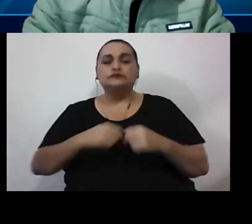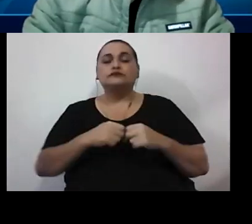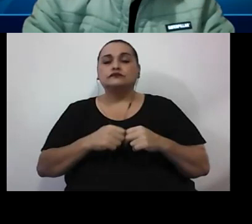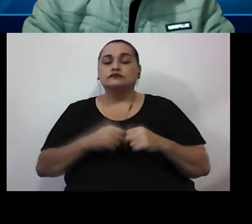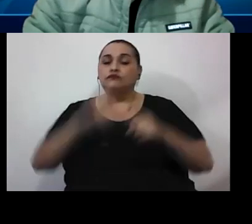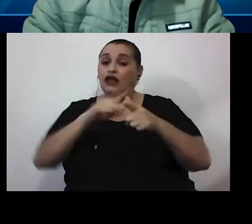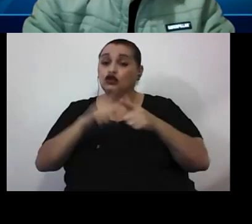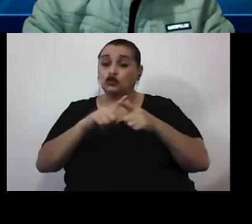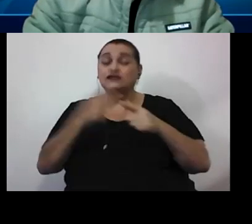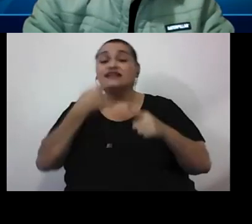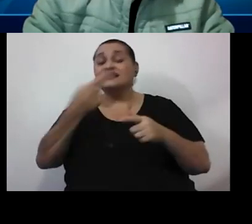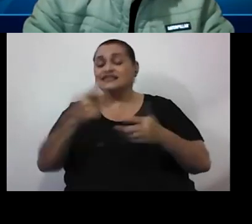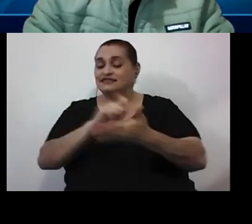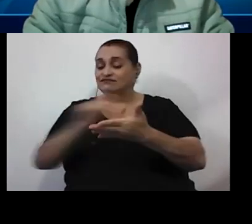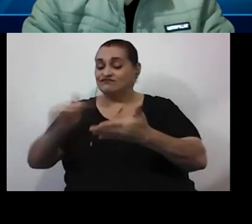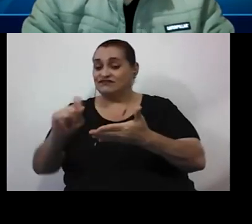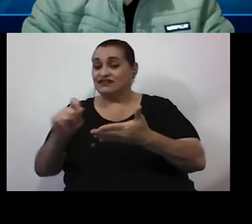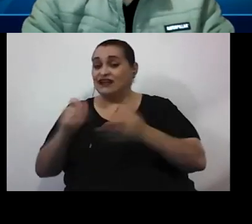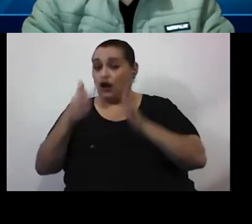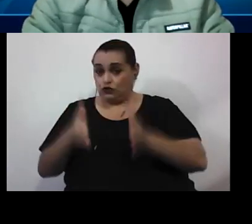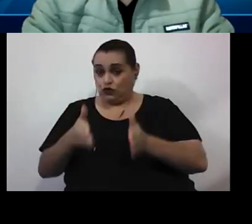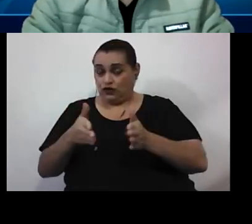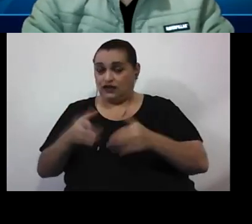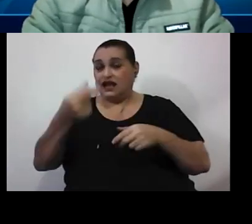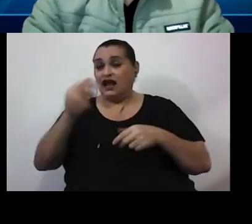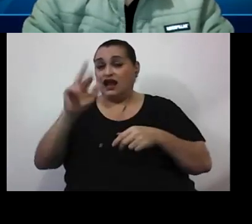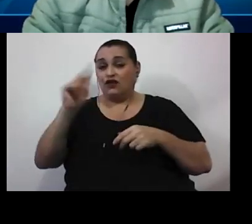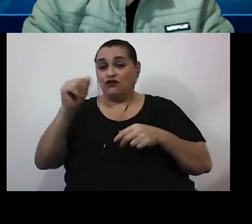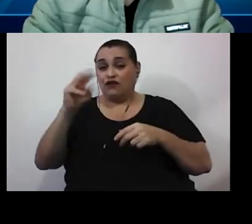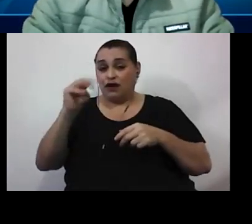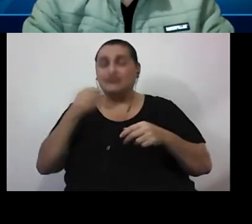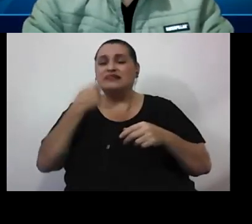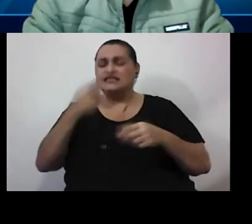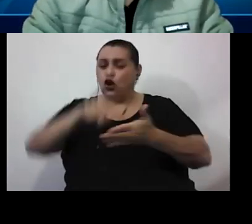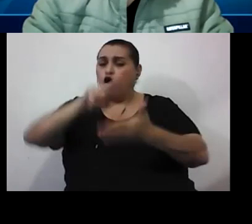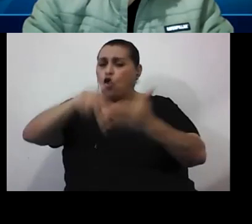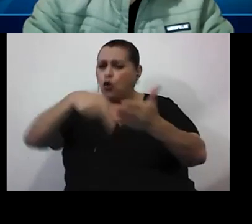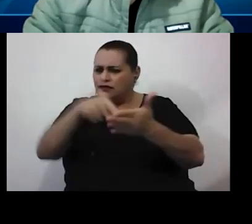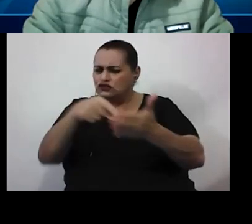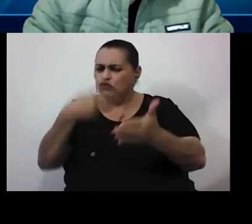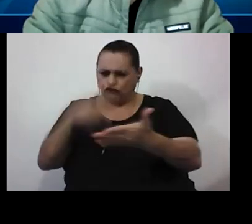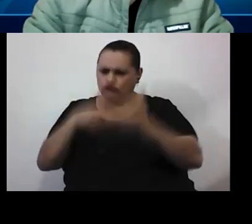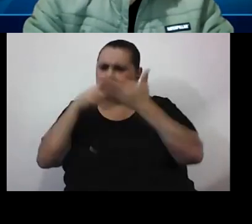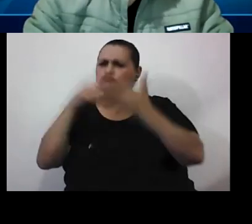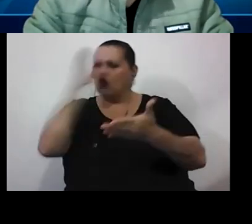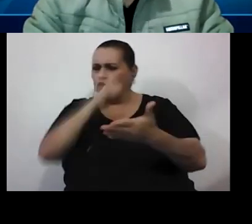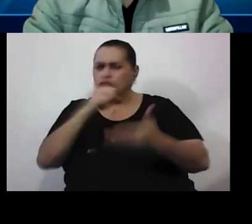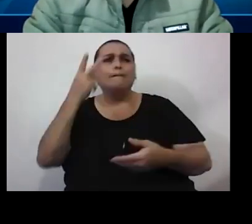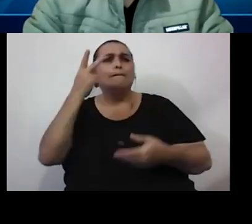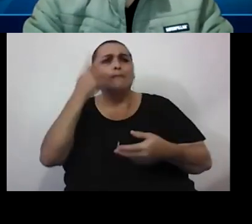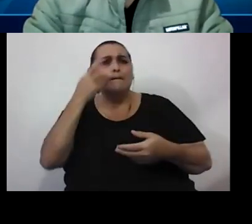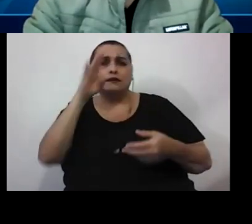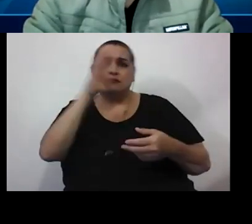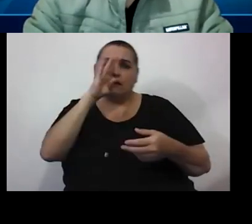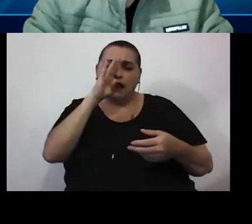Entonces, dice la autora, Brown, que la convención reconoce que los papás tienen y las mamás el papel principal en la